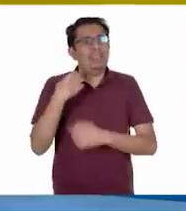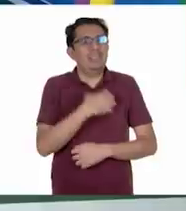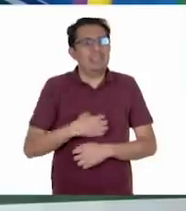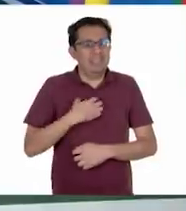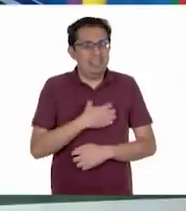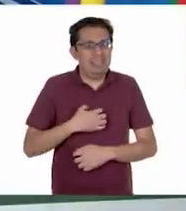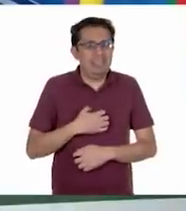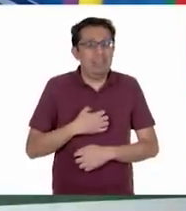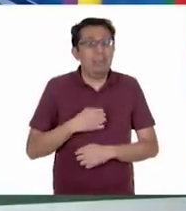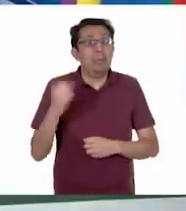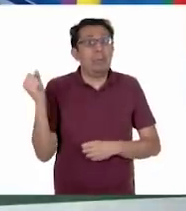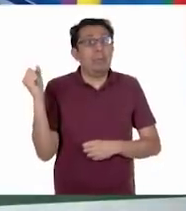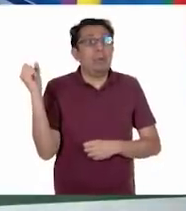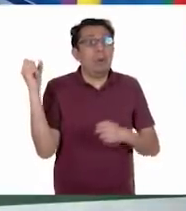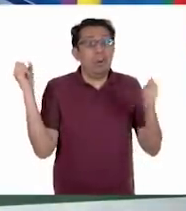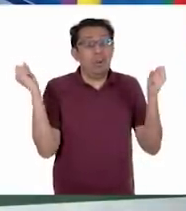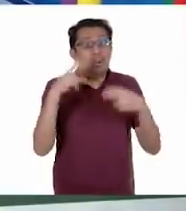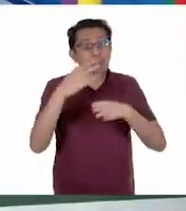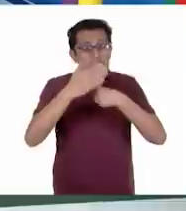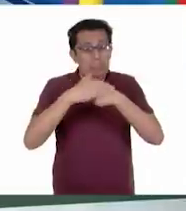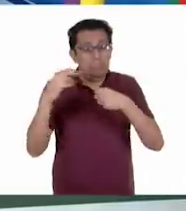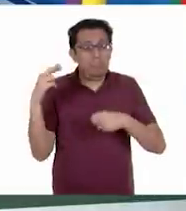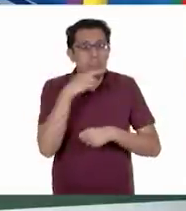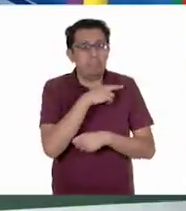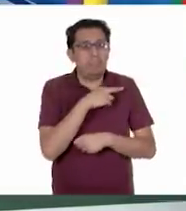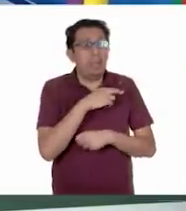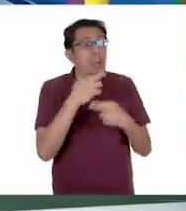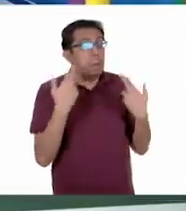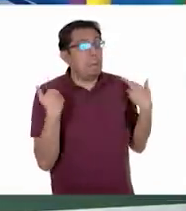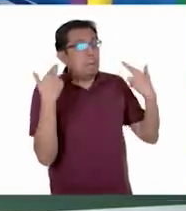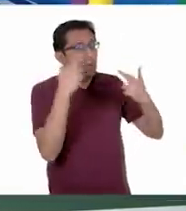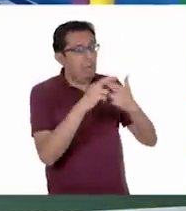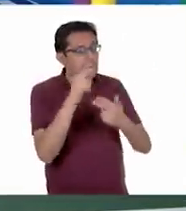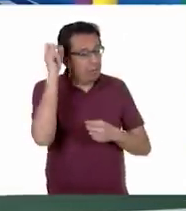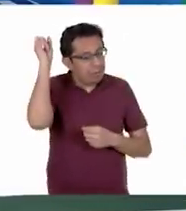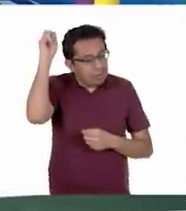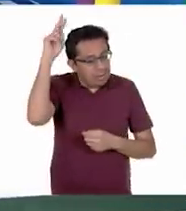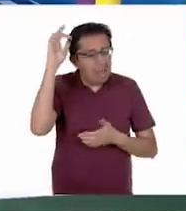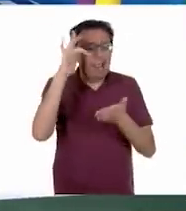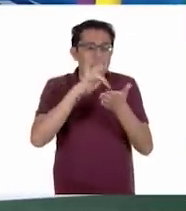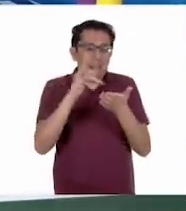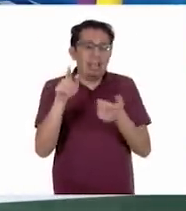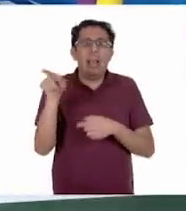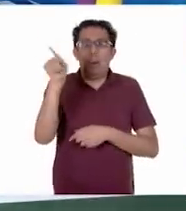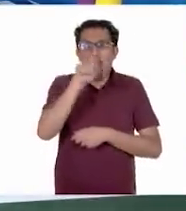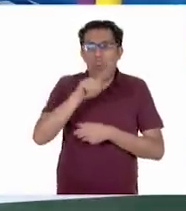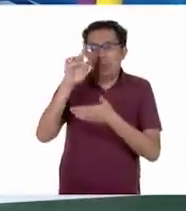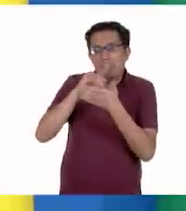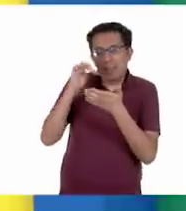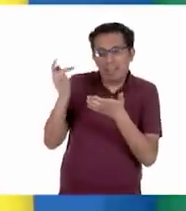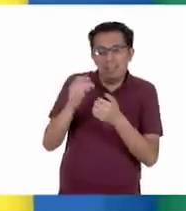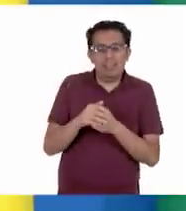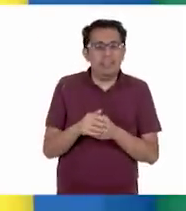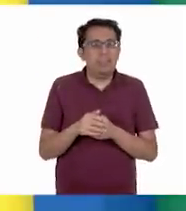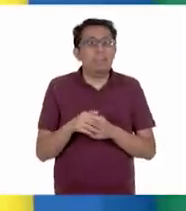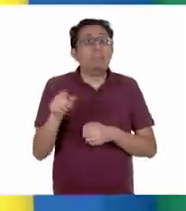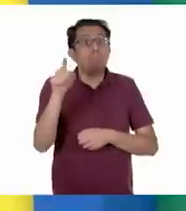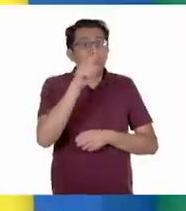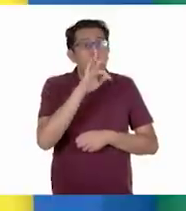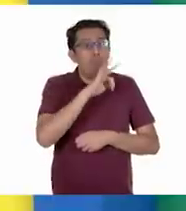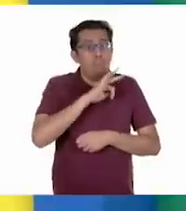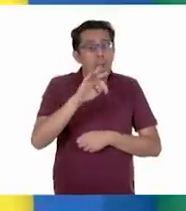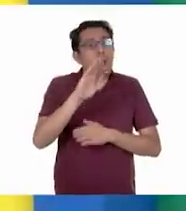pronto. Maestra María, Raulito, muchísimas gracias. A ustedes, muchas gracias. Si te es